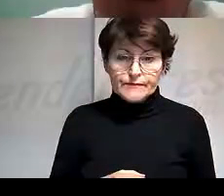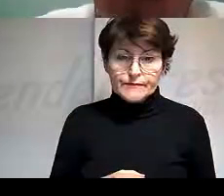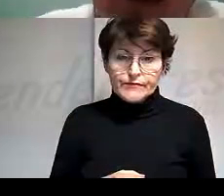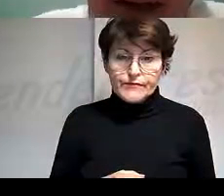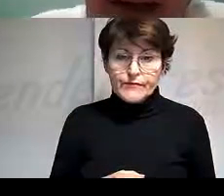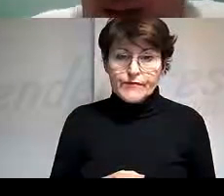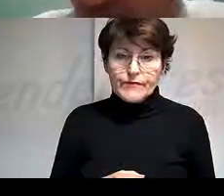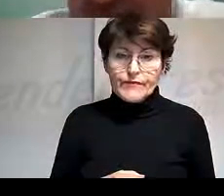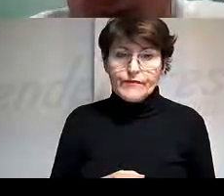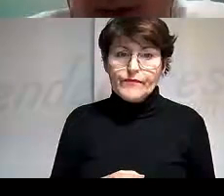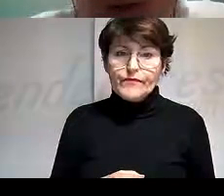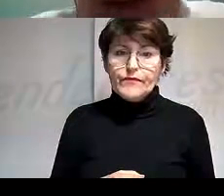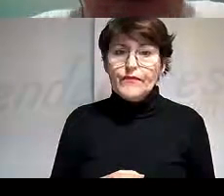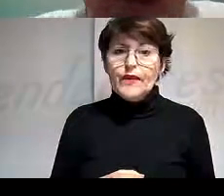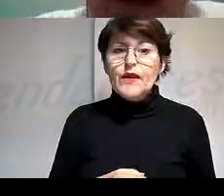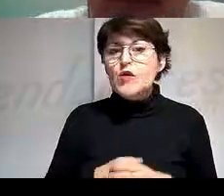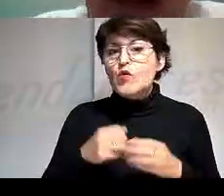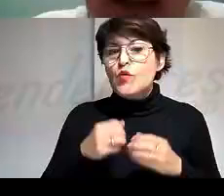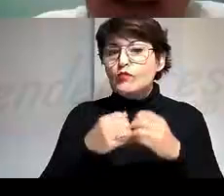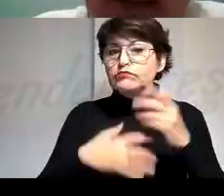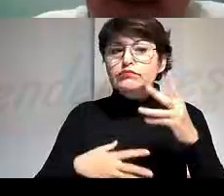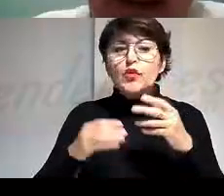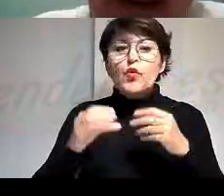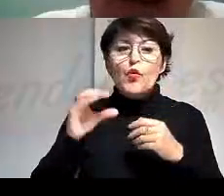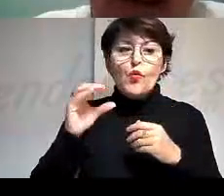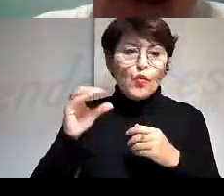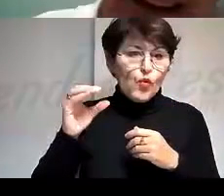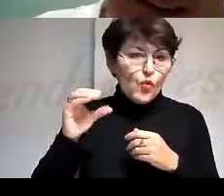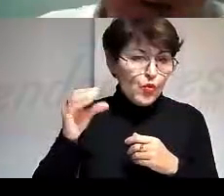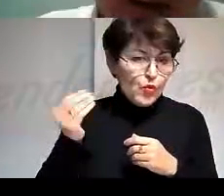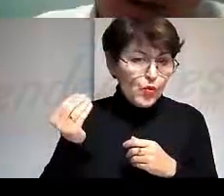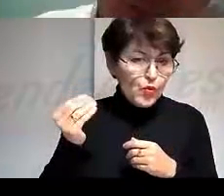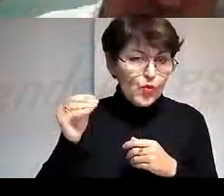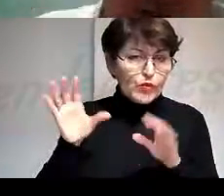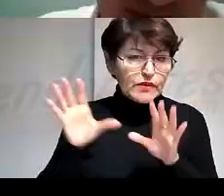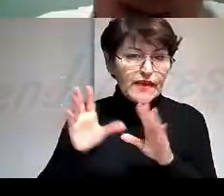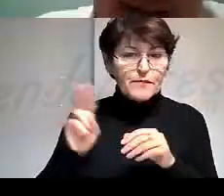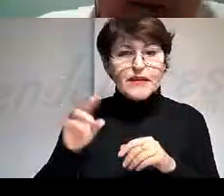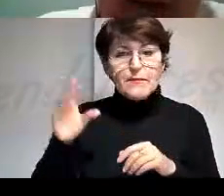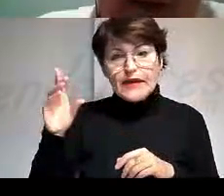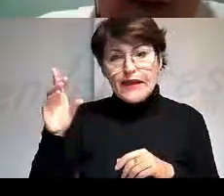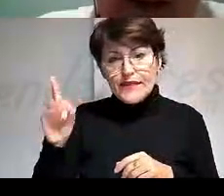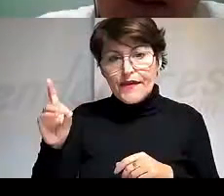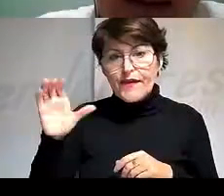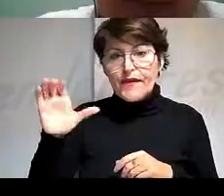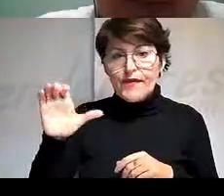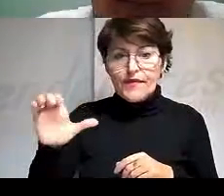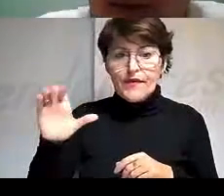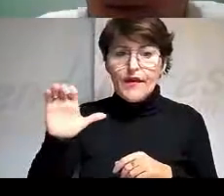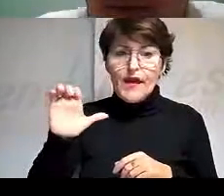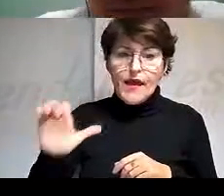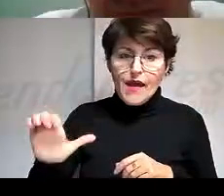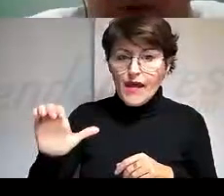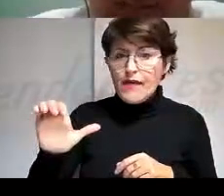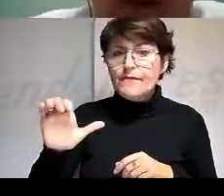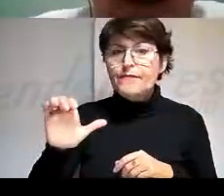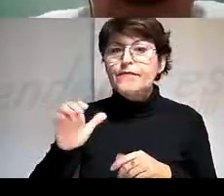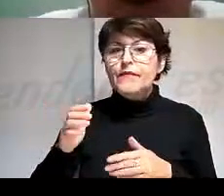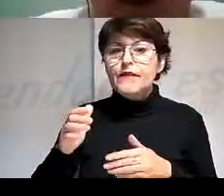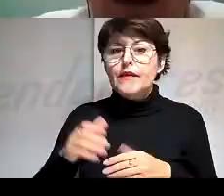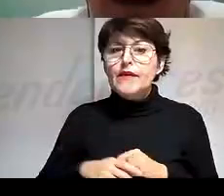Todo el resto el coenzima Q10, la vitamina D, la C, la D no tanto, pero bueno, tiene cierto efecto antioxidante también, pero no